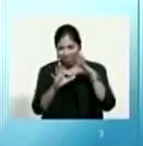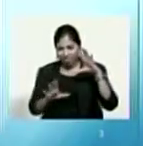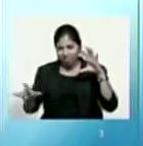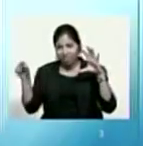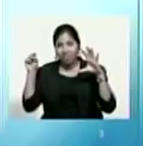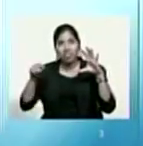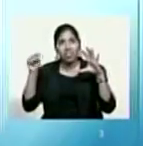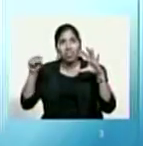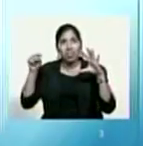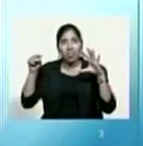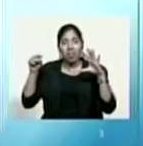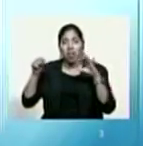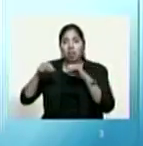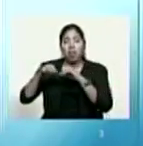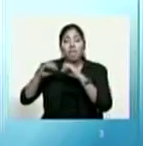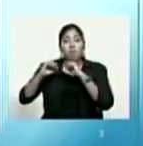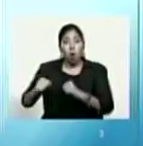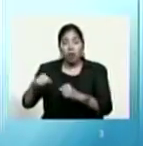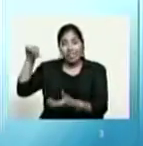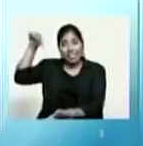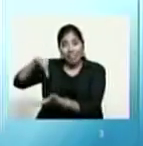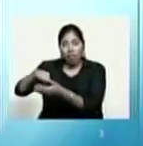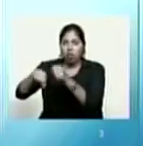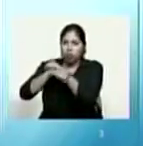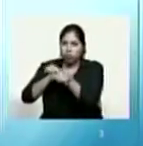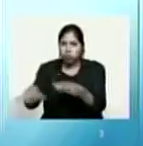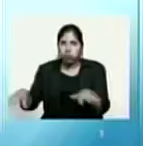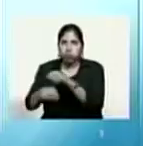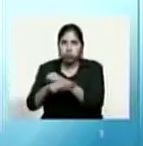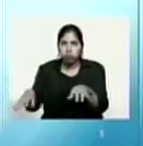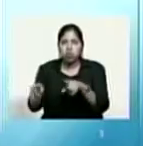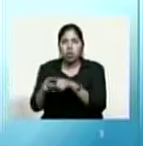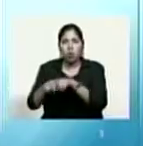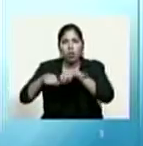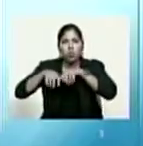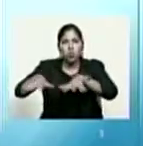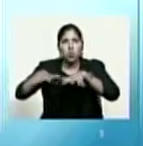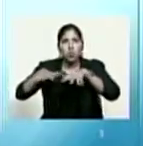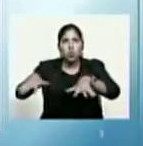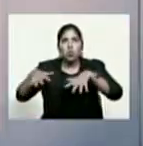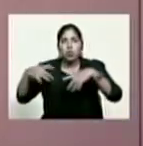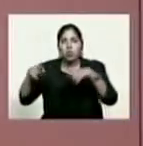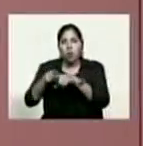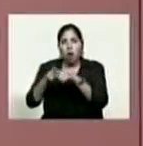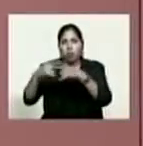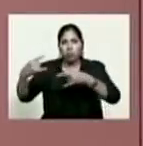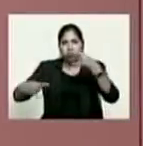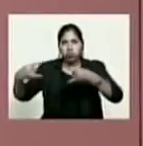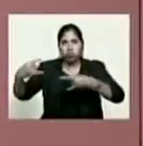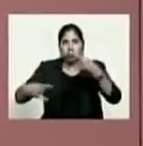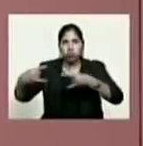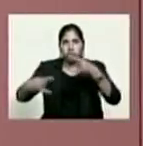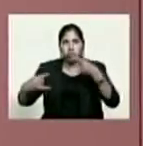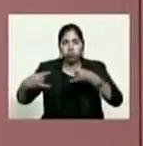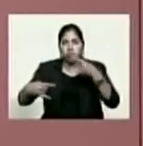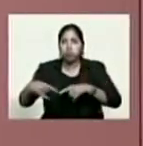Es decir, es el que bombea la energía para todo el país. Y el cerebro que rige el sistema circulatorio está en